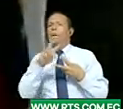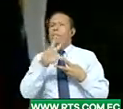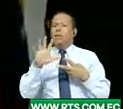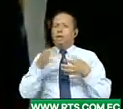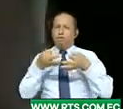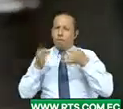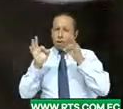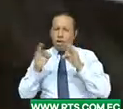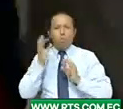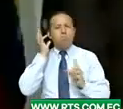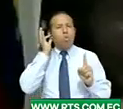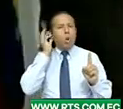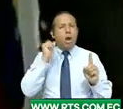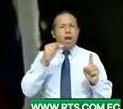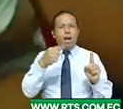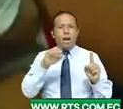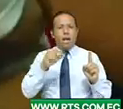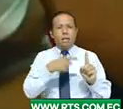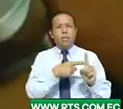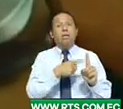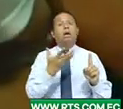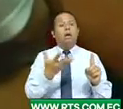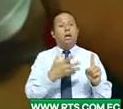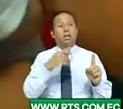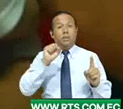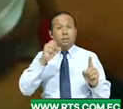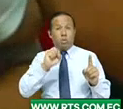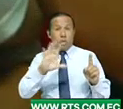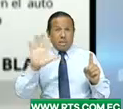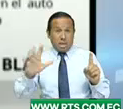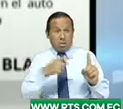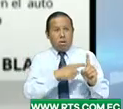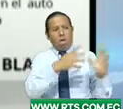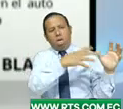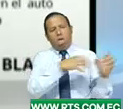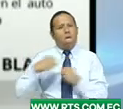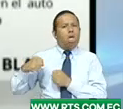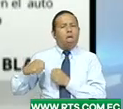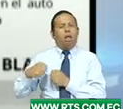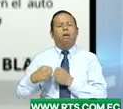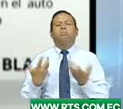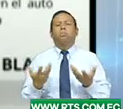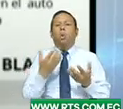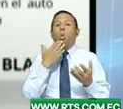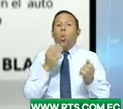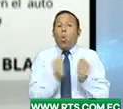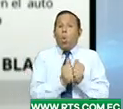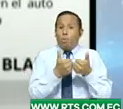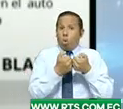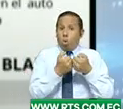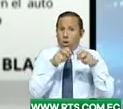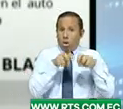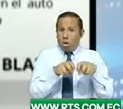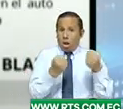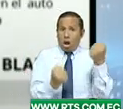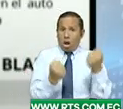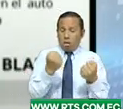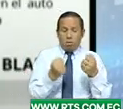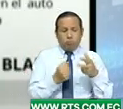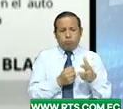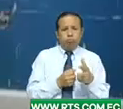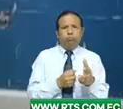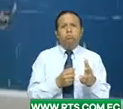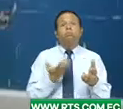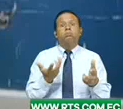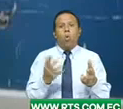fue secuestrada en Sauce 5, al norte de Guayaquil. Ella regresaba a casa en el auto de su novio cuando los interceptaron